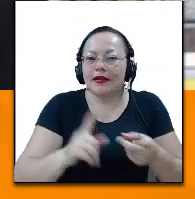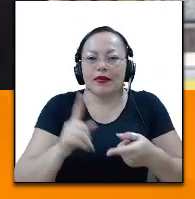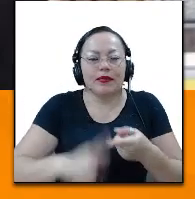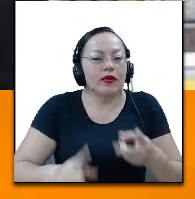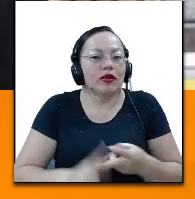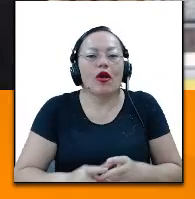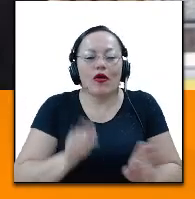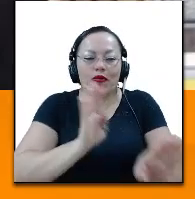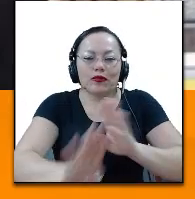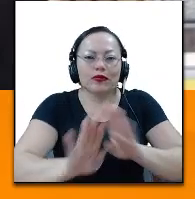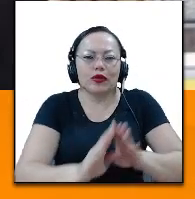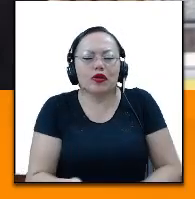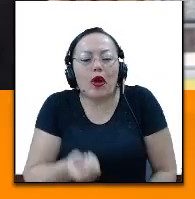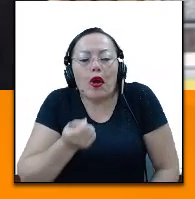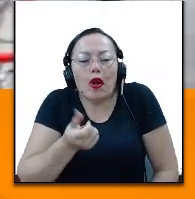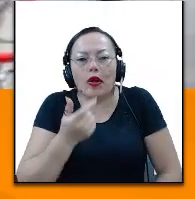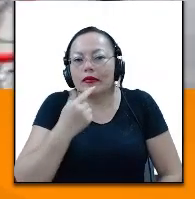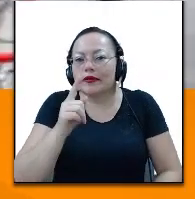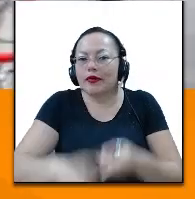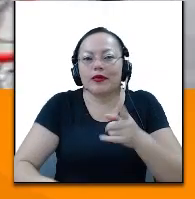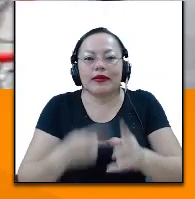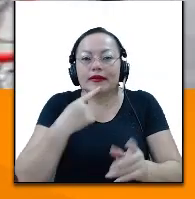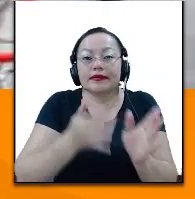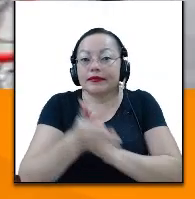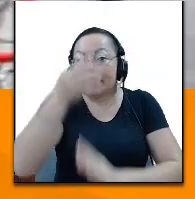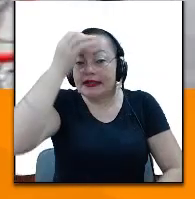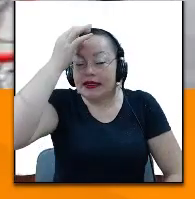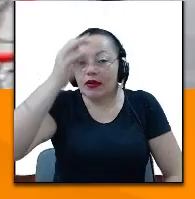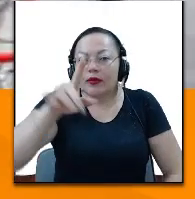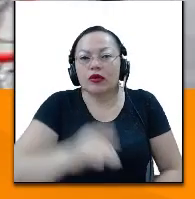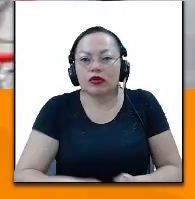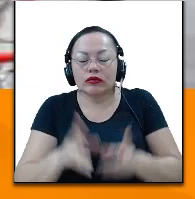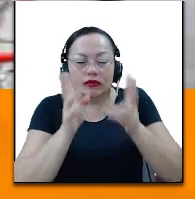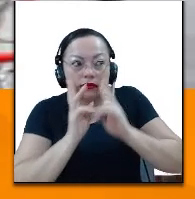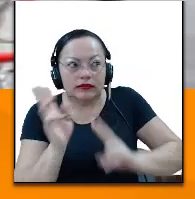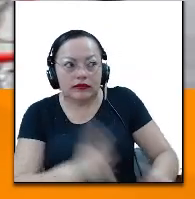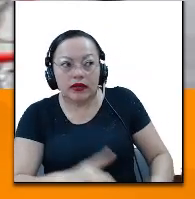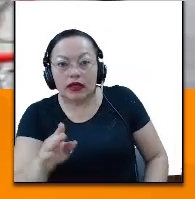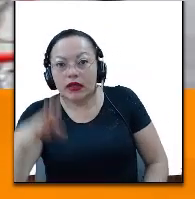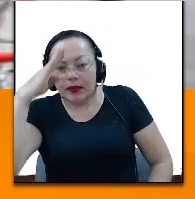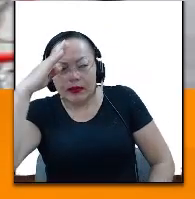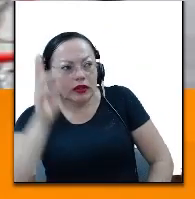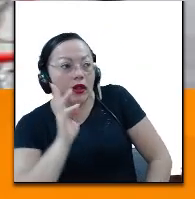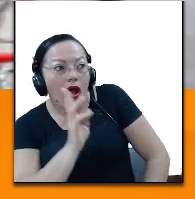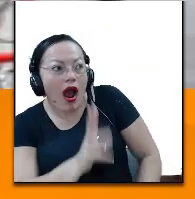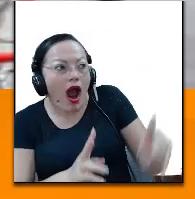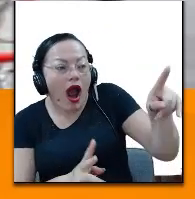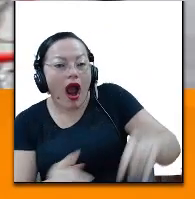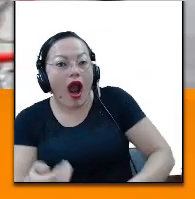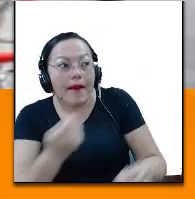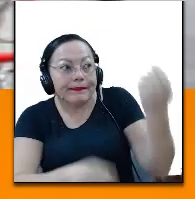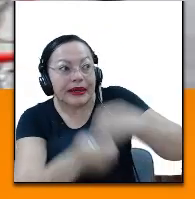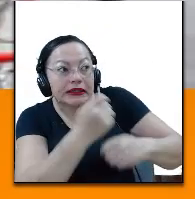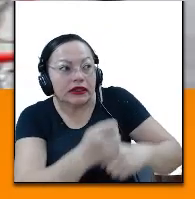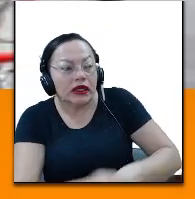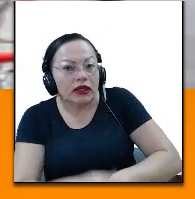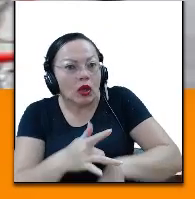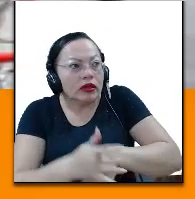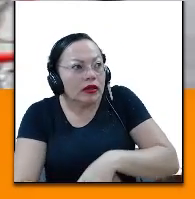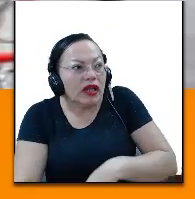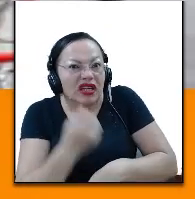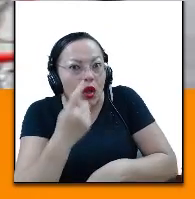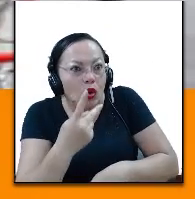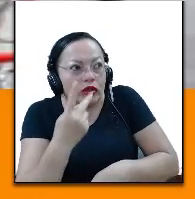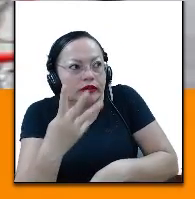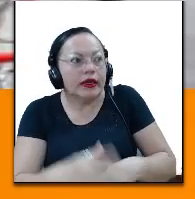puertica chiquita, no se puede. Si en dado caso la autoridad lo ve, le puede sellar el establecimiento. Entonces tenga en cuenta que es